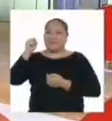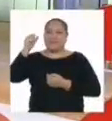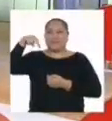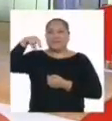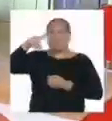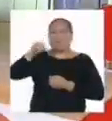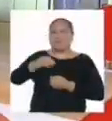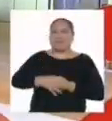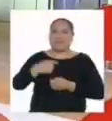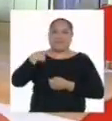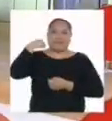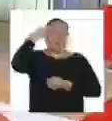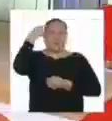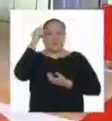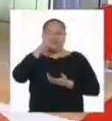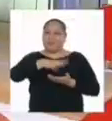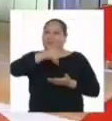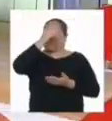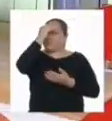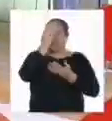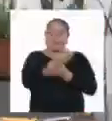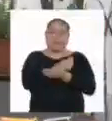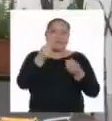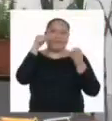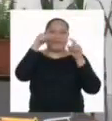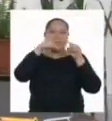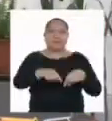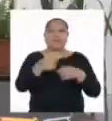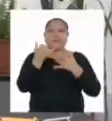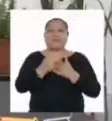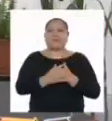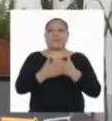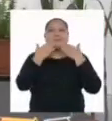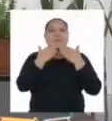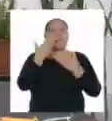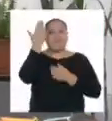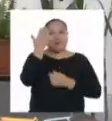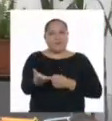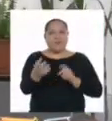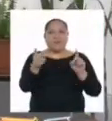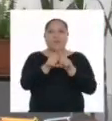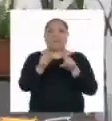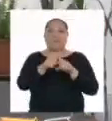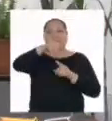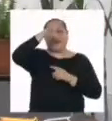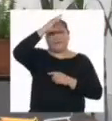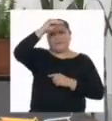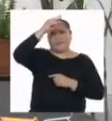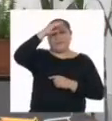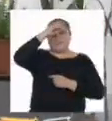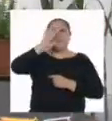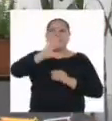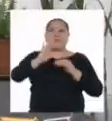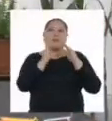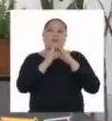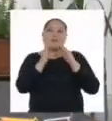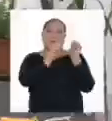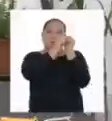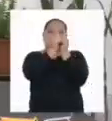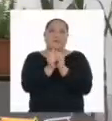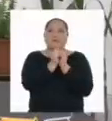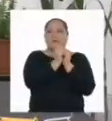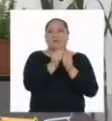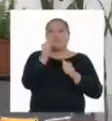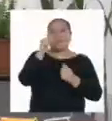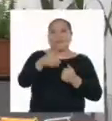profesora Sandra. Creo que hemos aprendido mucho el día de hoy. Muchas gracias a ti y a las chicas y chicos en sus casas por